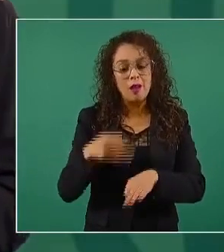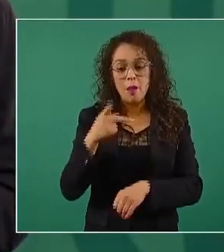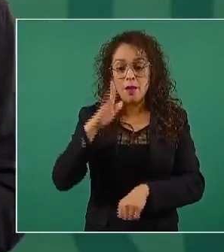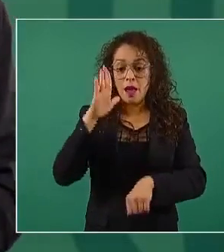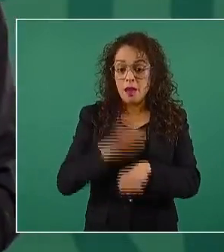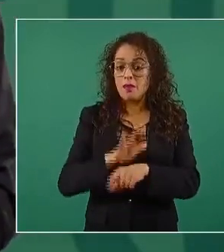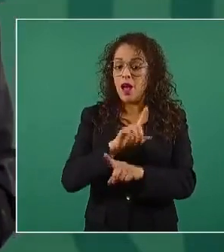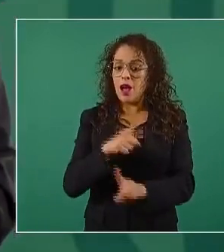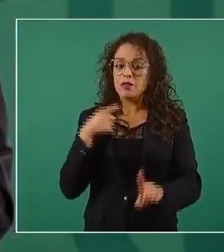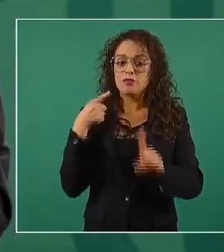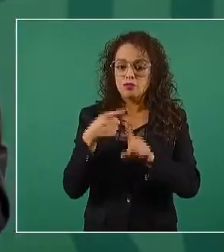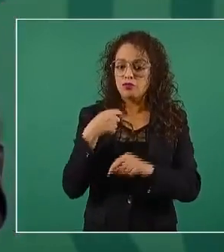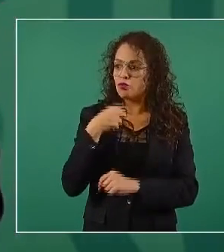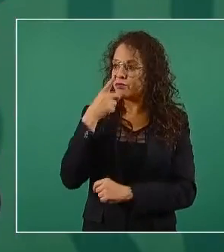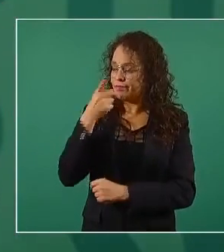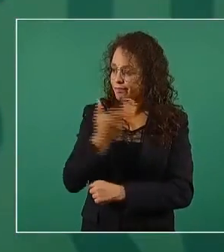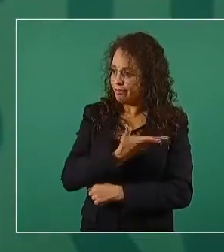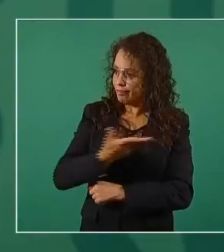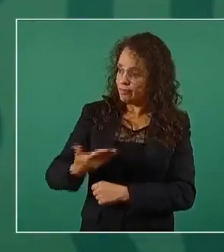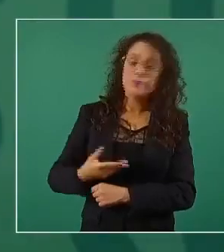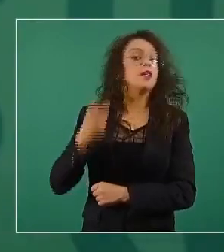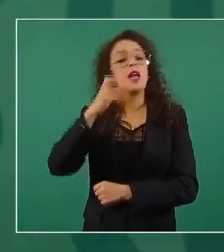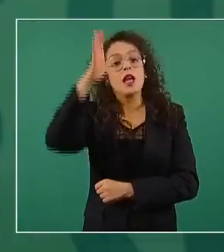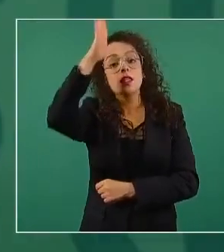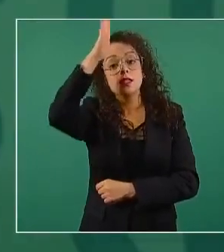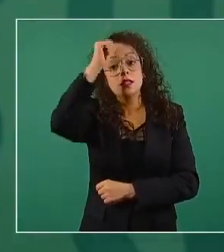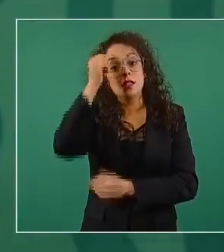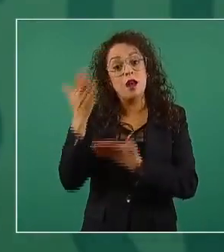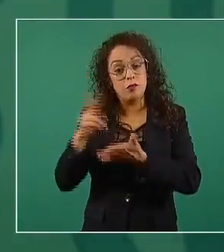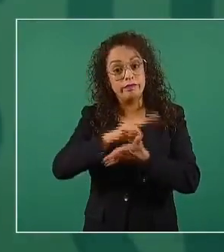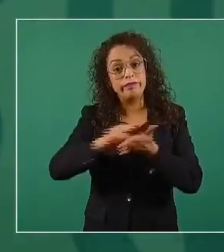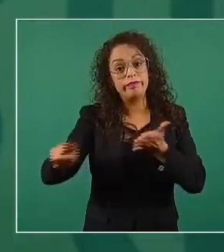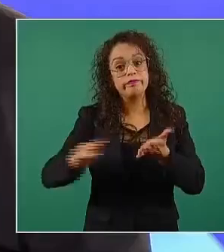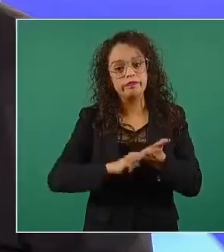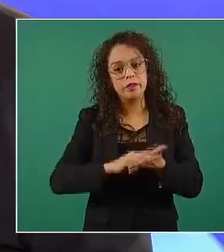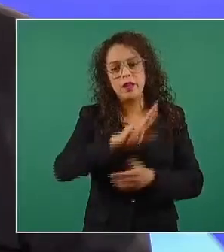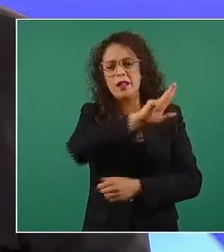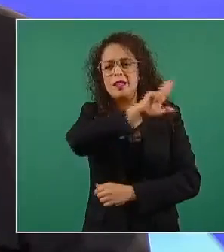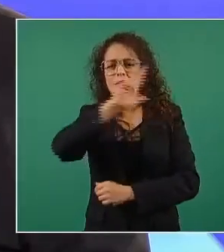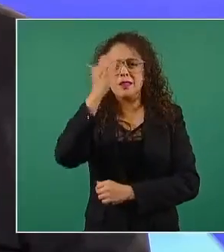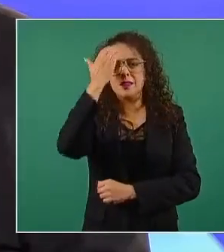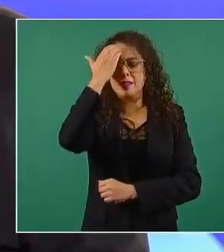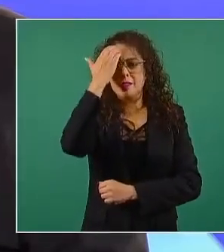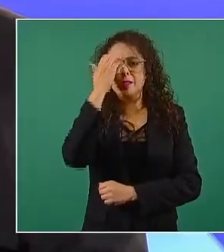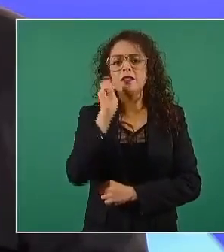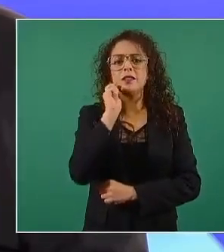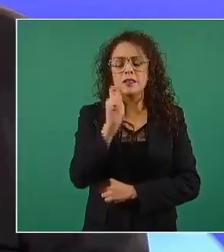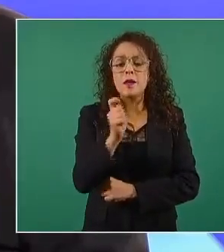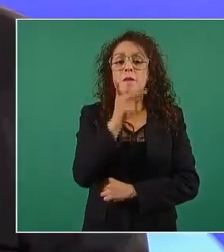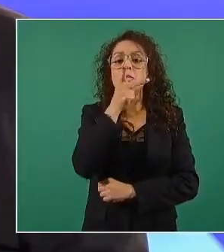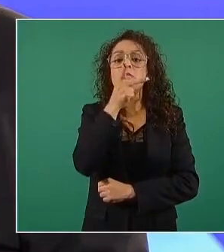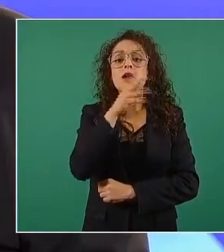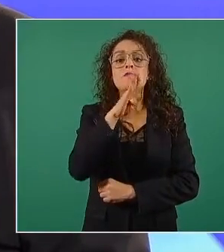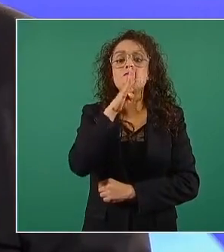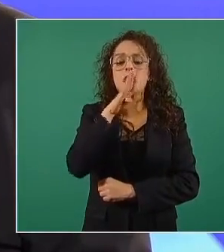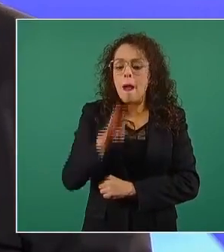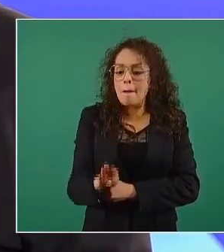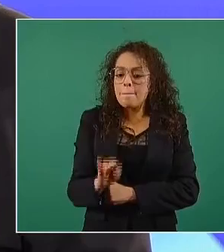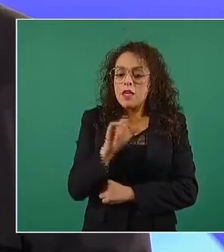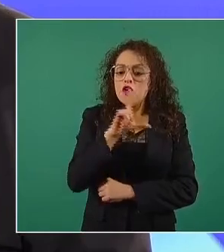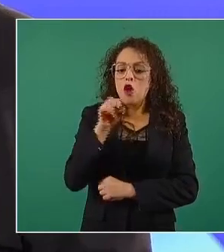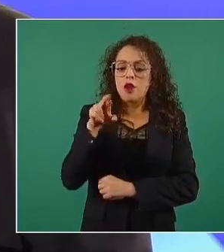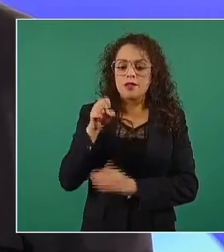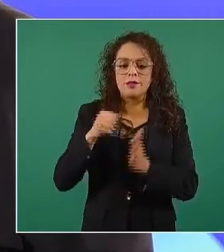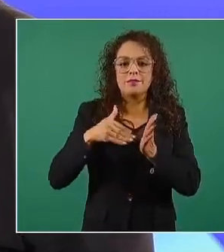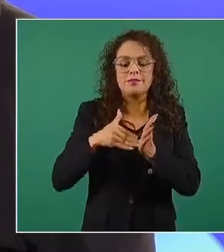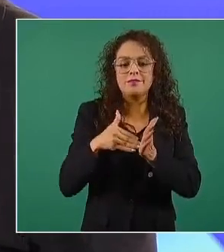presidente, este convenio es un reconocimiento a los millones de papás y mamás mexicanos que